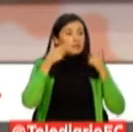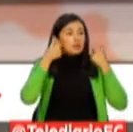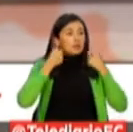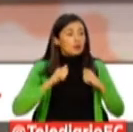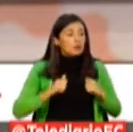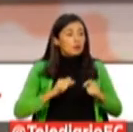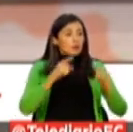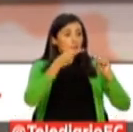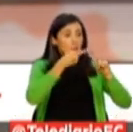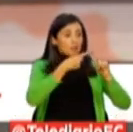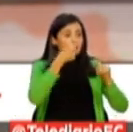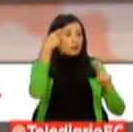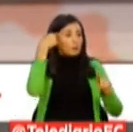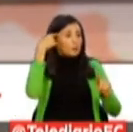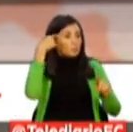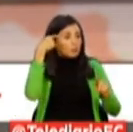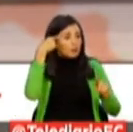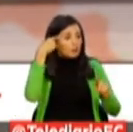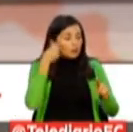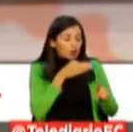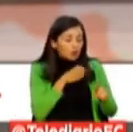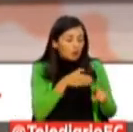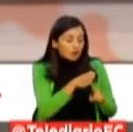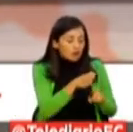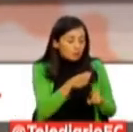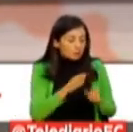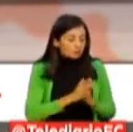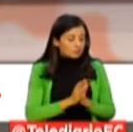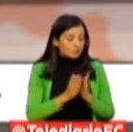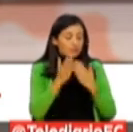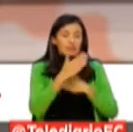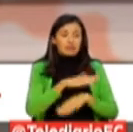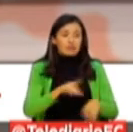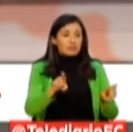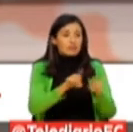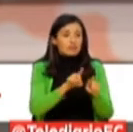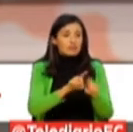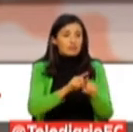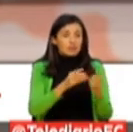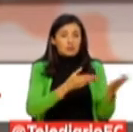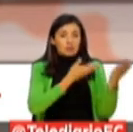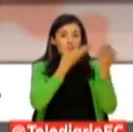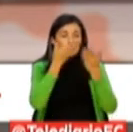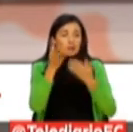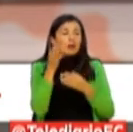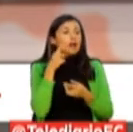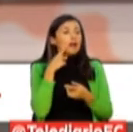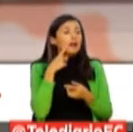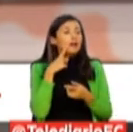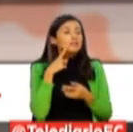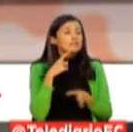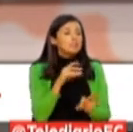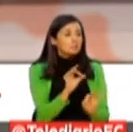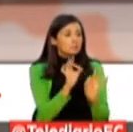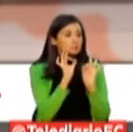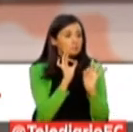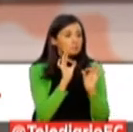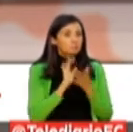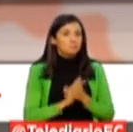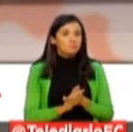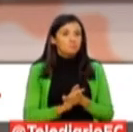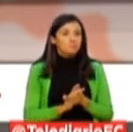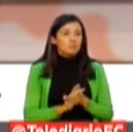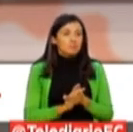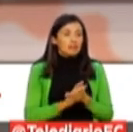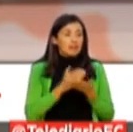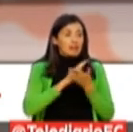hacer con la cabeza el pescado, porque eso comienza o da el sabor al plato. Y luego